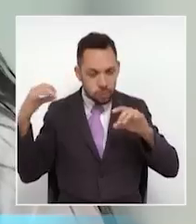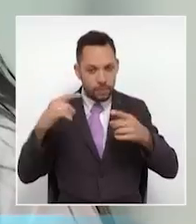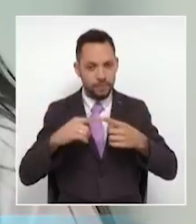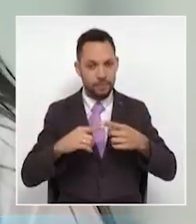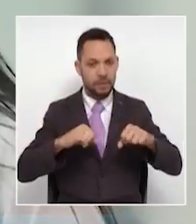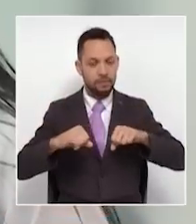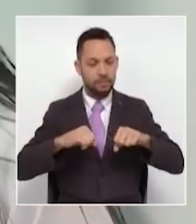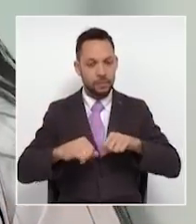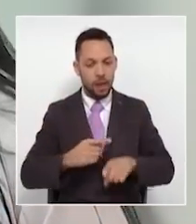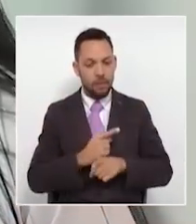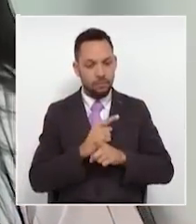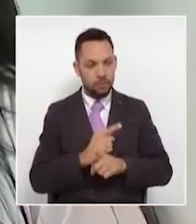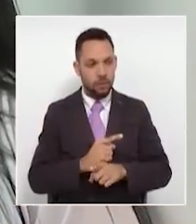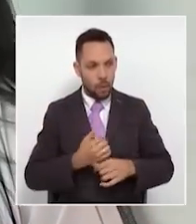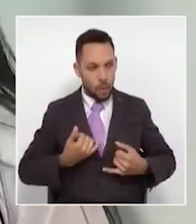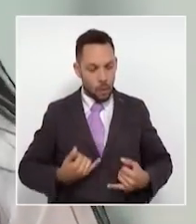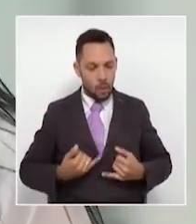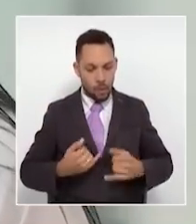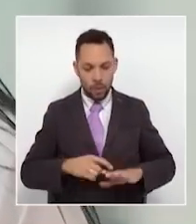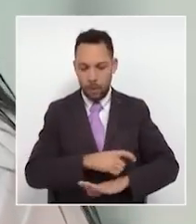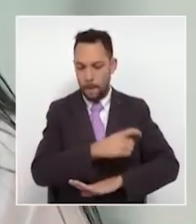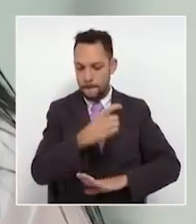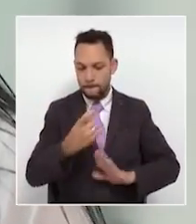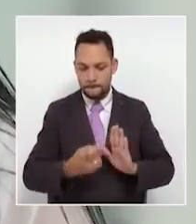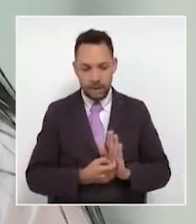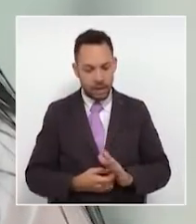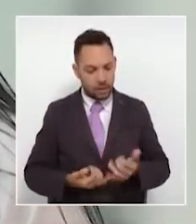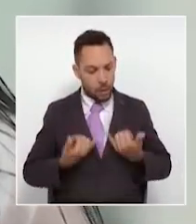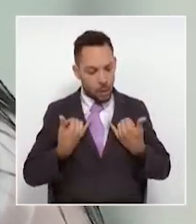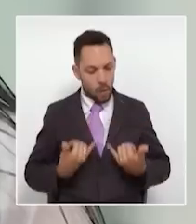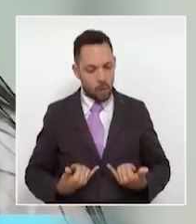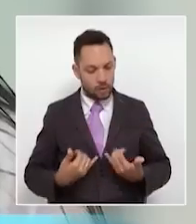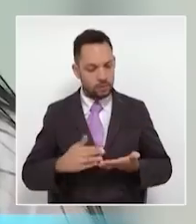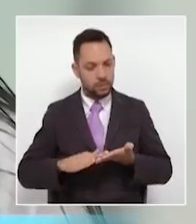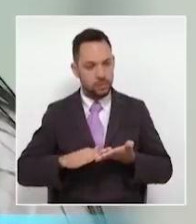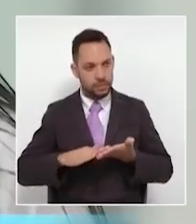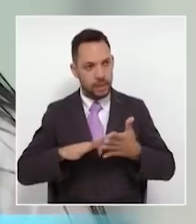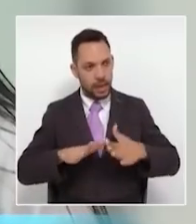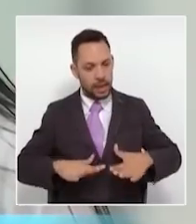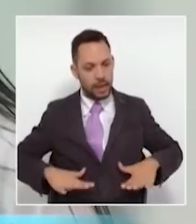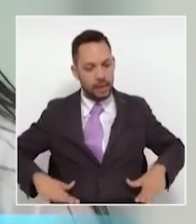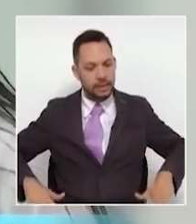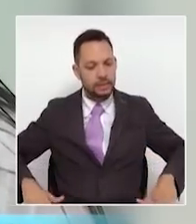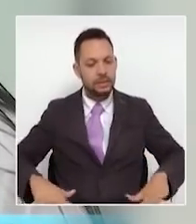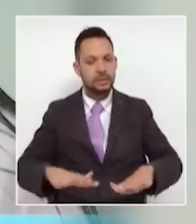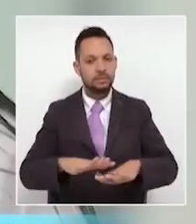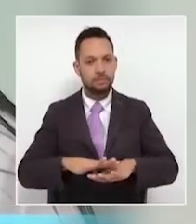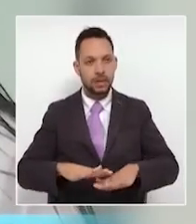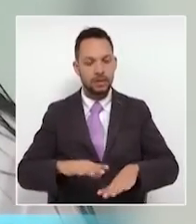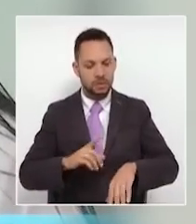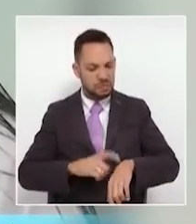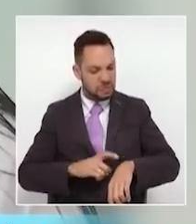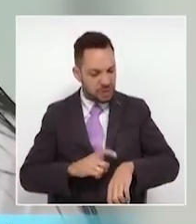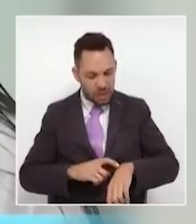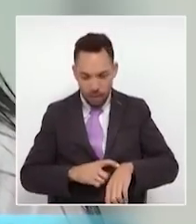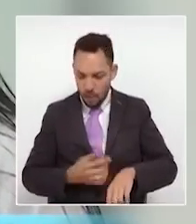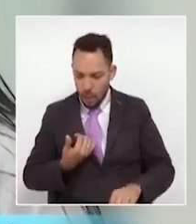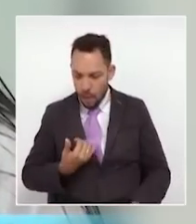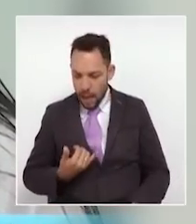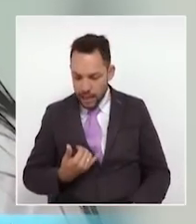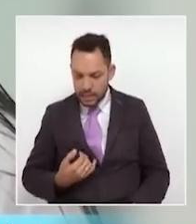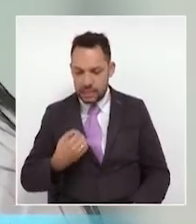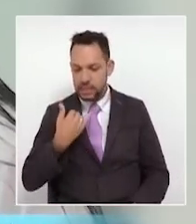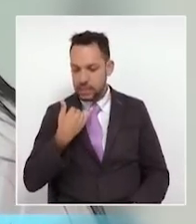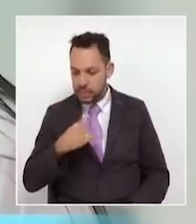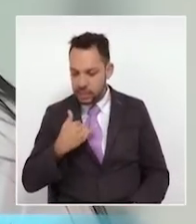o conciencia plena que realmente es darse un espacio un tiempo para estar en el espacio en el tiempo presente en el aquí y